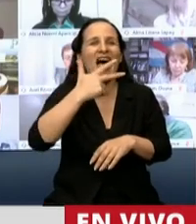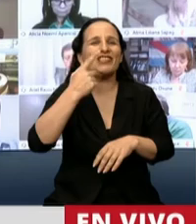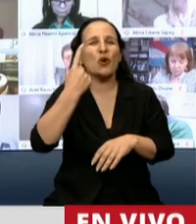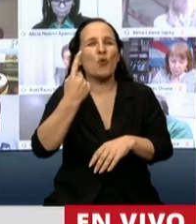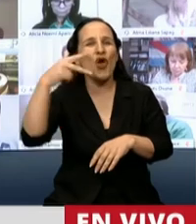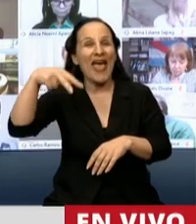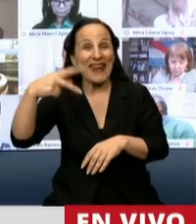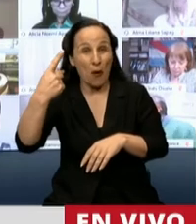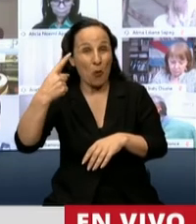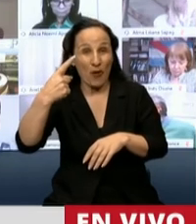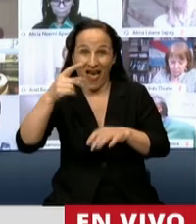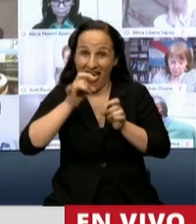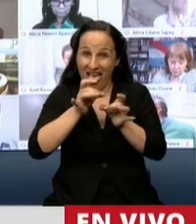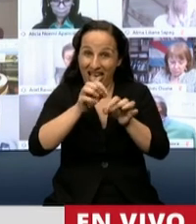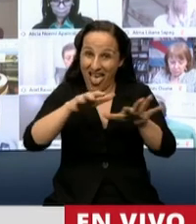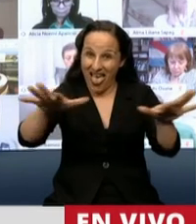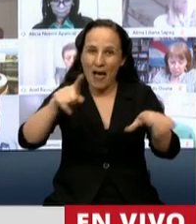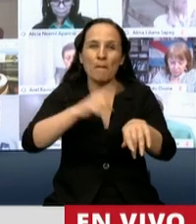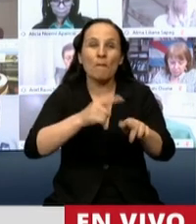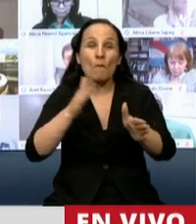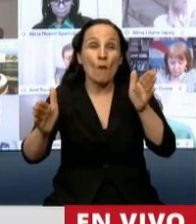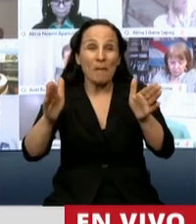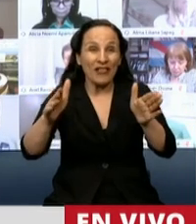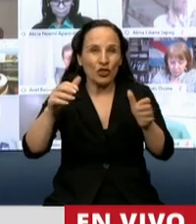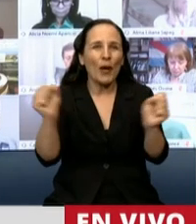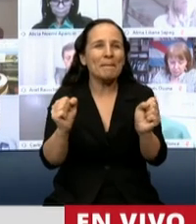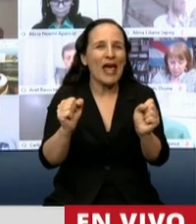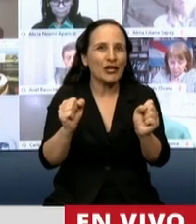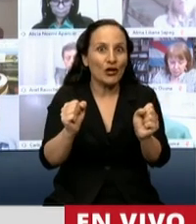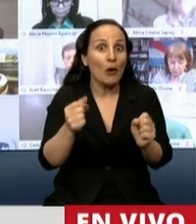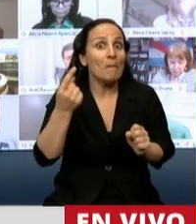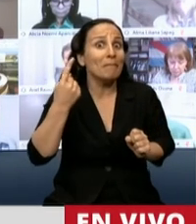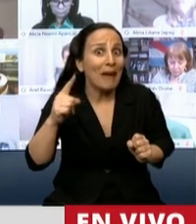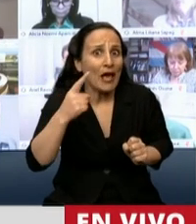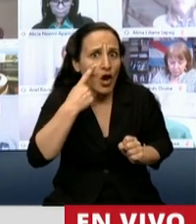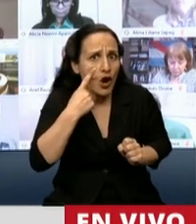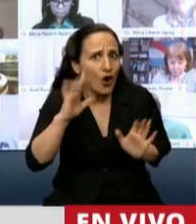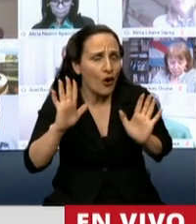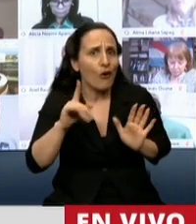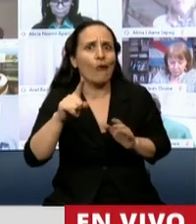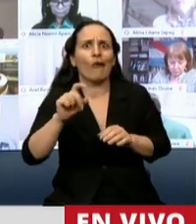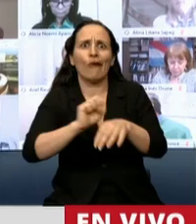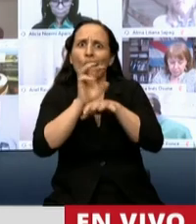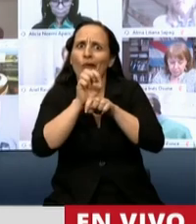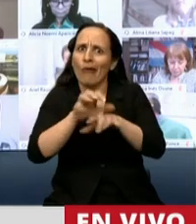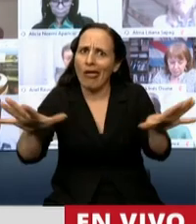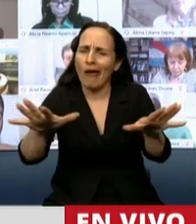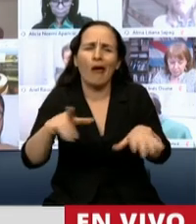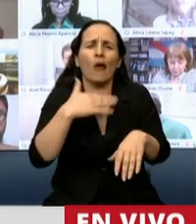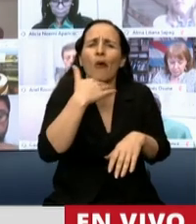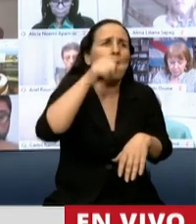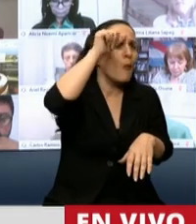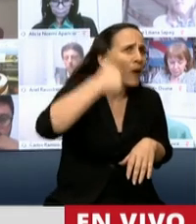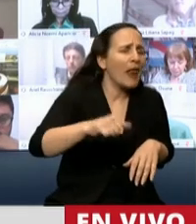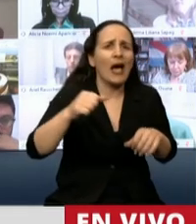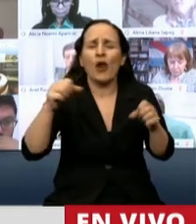H1N1, que era una pandemia estacional. En este caso, el coronavirus no ha demostrado que se propaga en cualquier